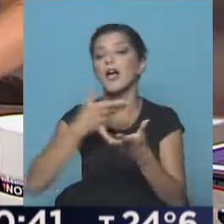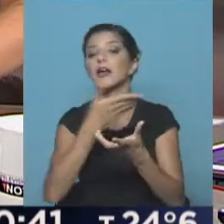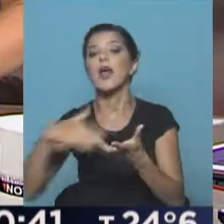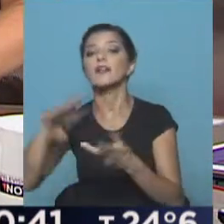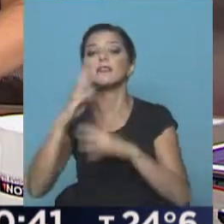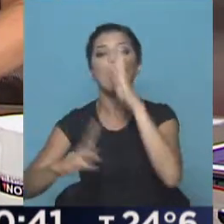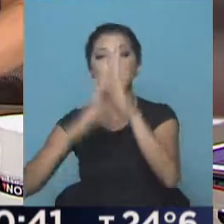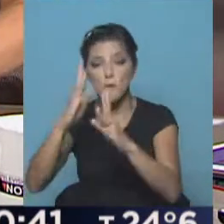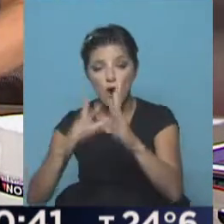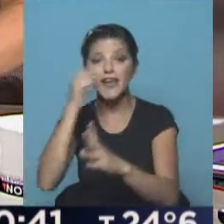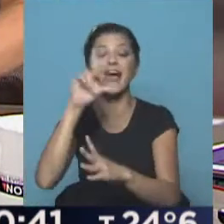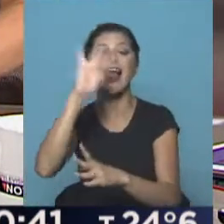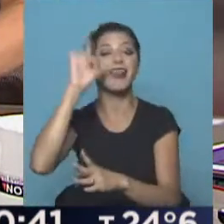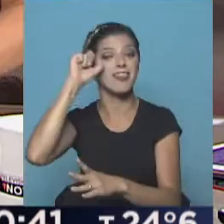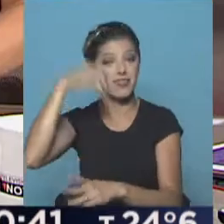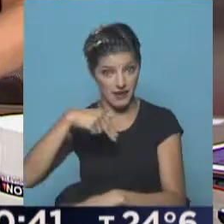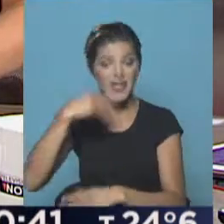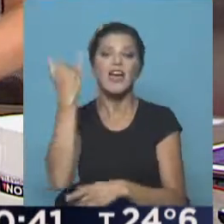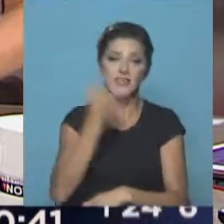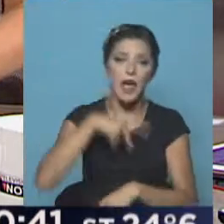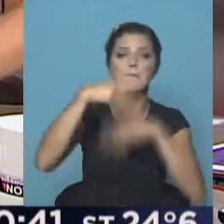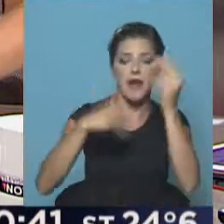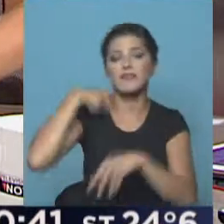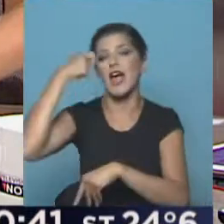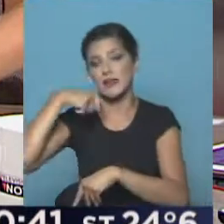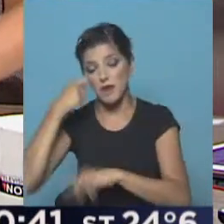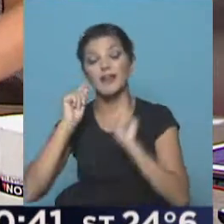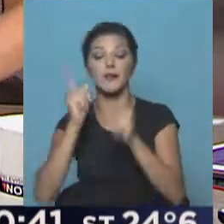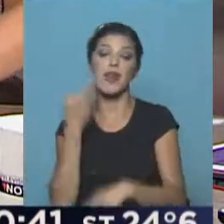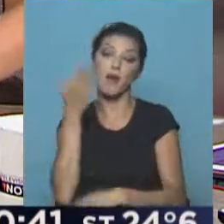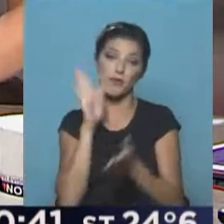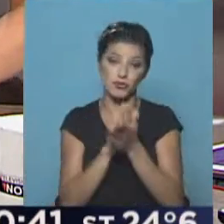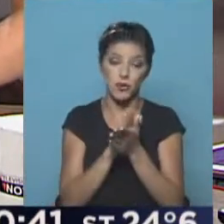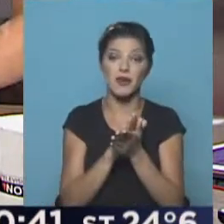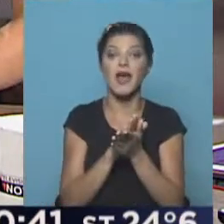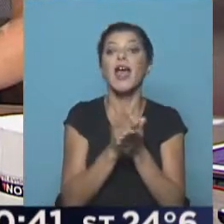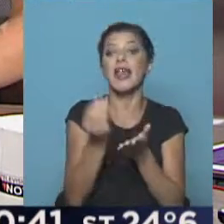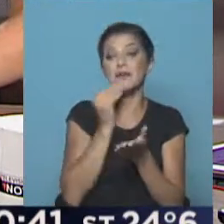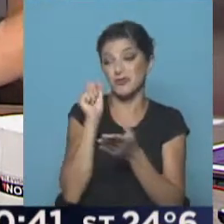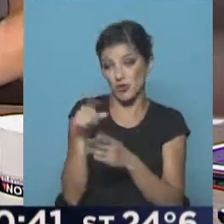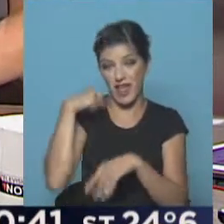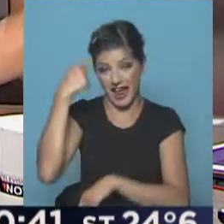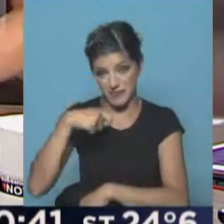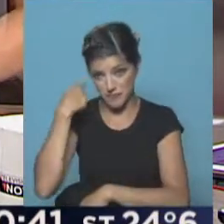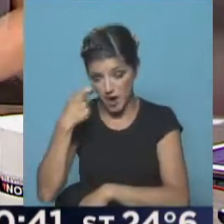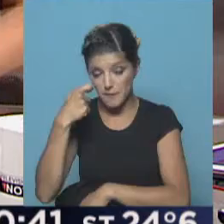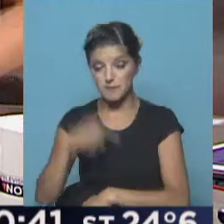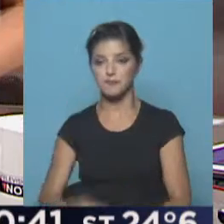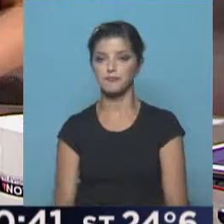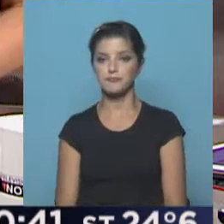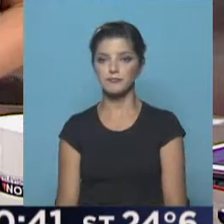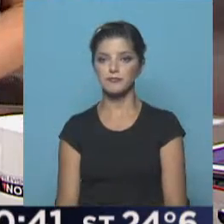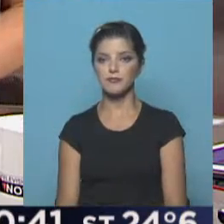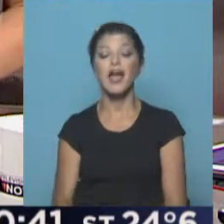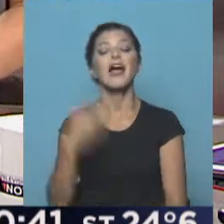bosques de caldén, que cobijan a la fauna silvestre. Hablamos también del alimento para los animales. Los más alarmados, los más preocupados son